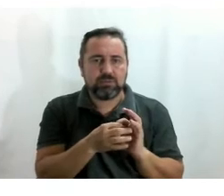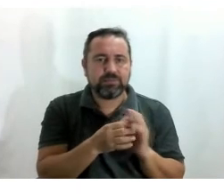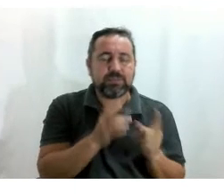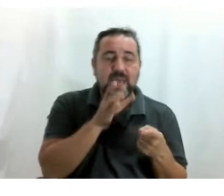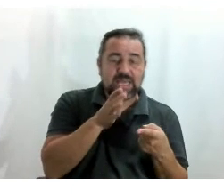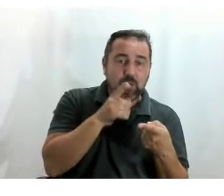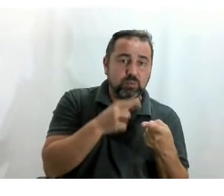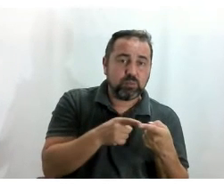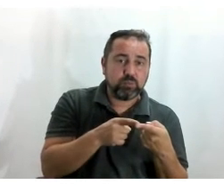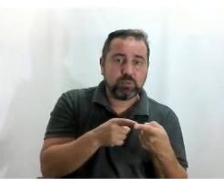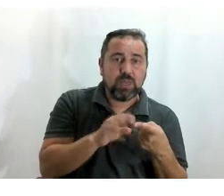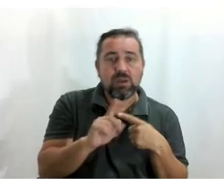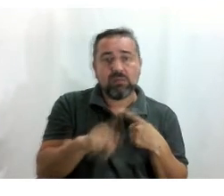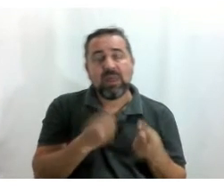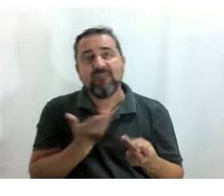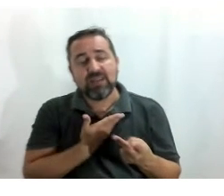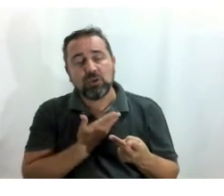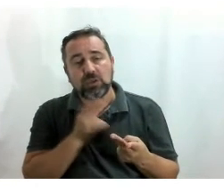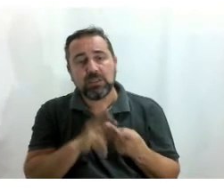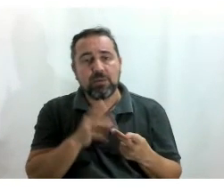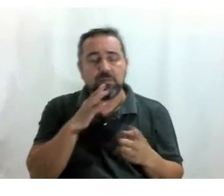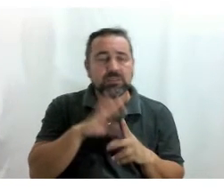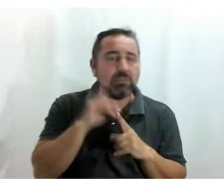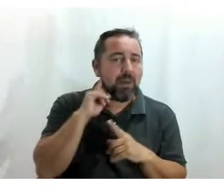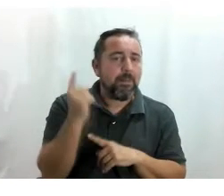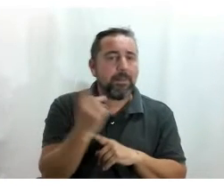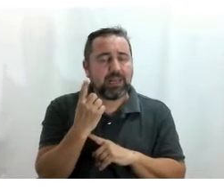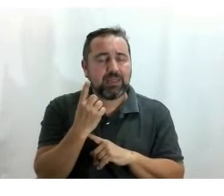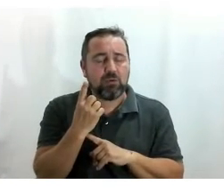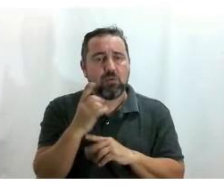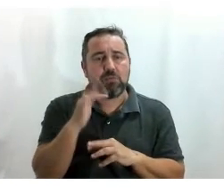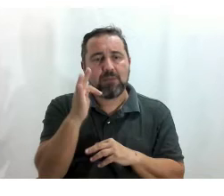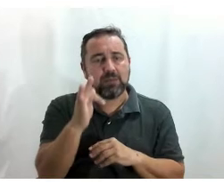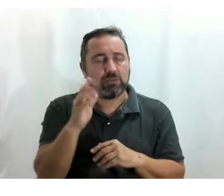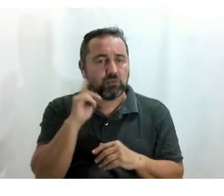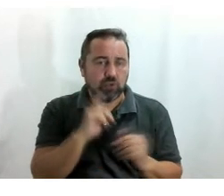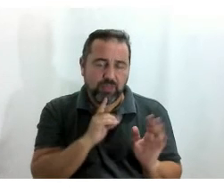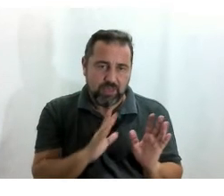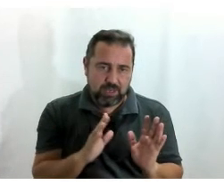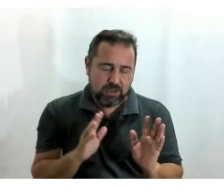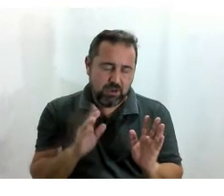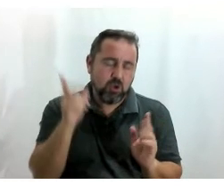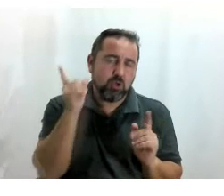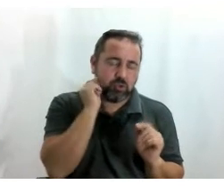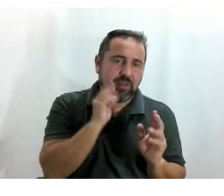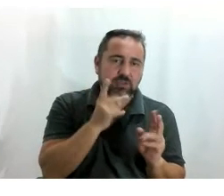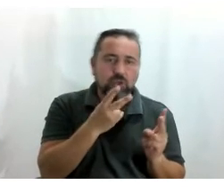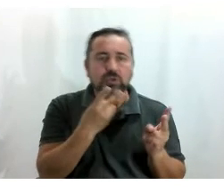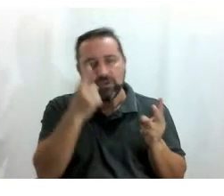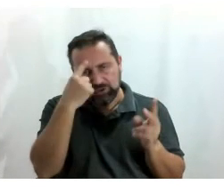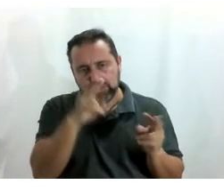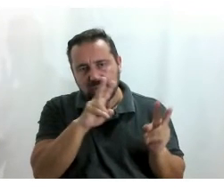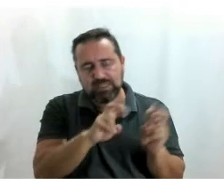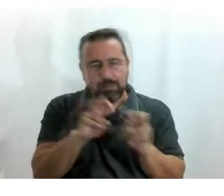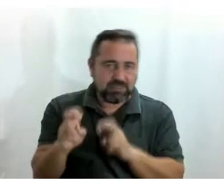causa-efecto entre vértigo y sordera. Pero me hablas de dos temas en que... Son